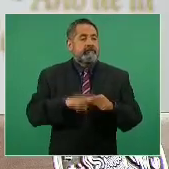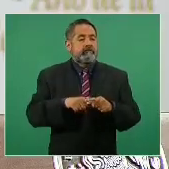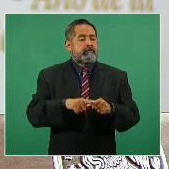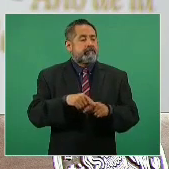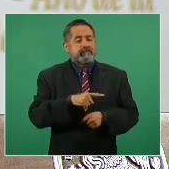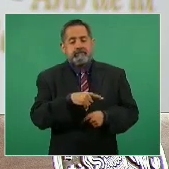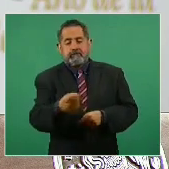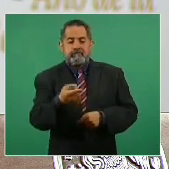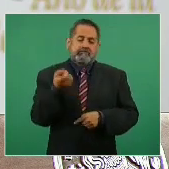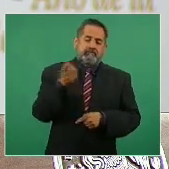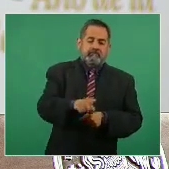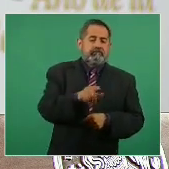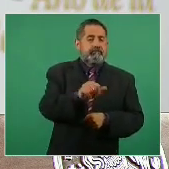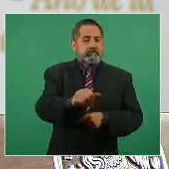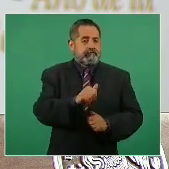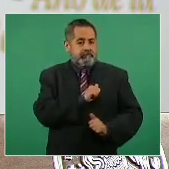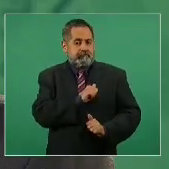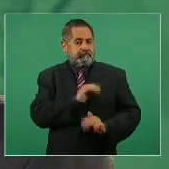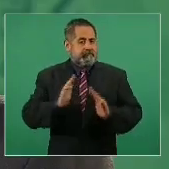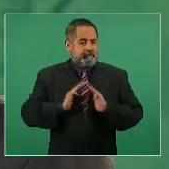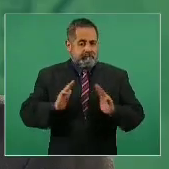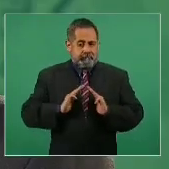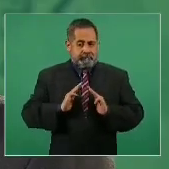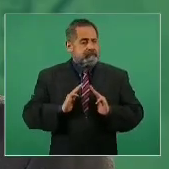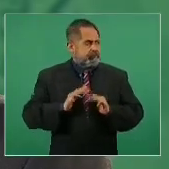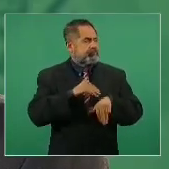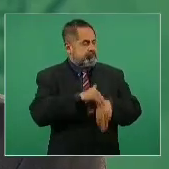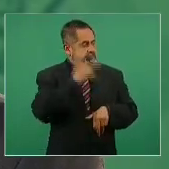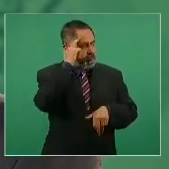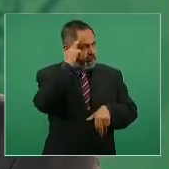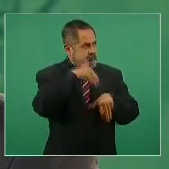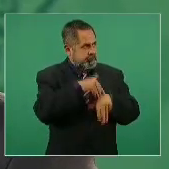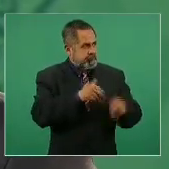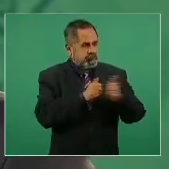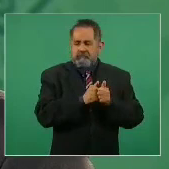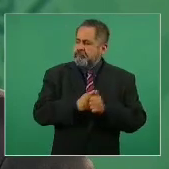militares. Todas esas mentiras quedaron en la hemeroteca. Así es.